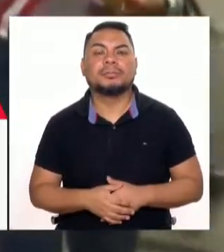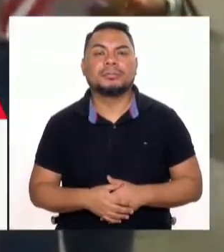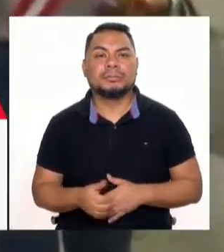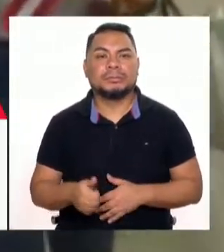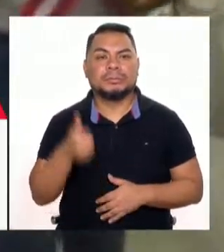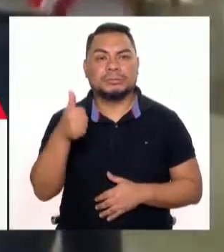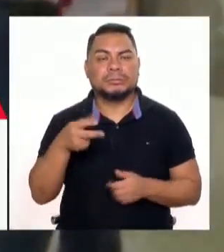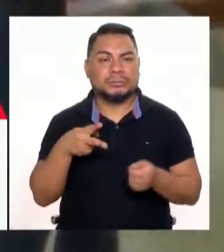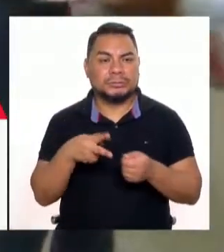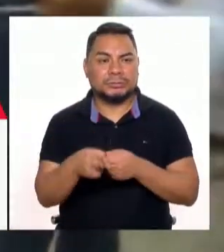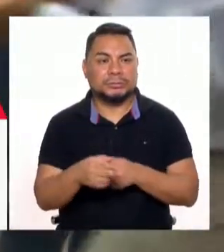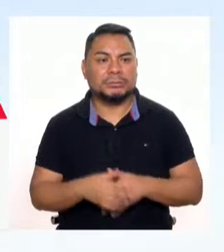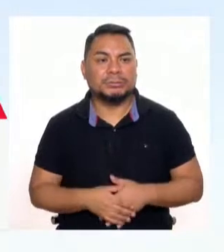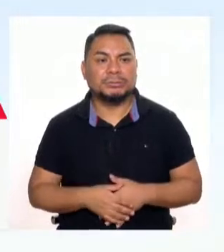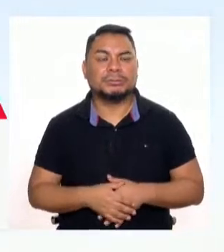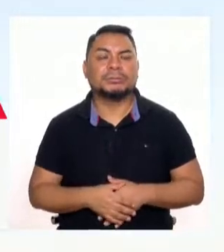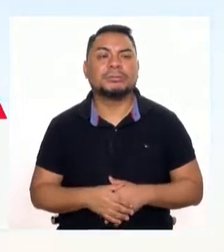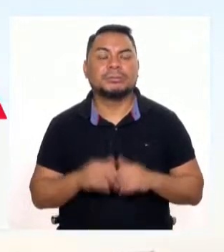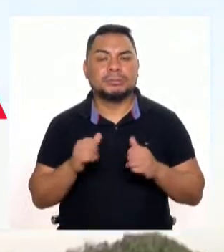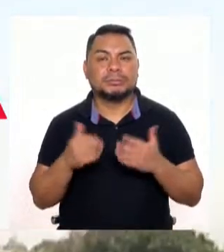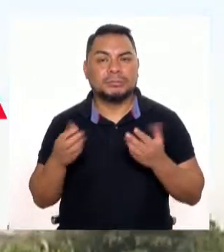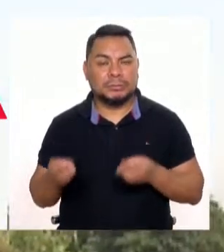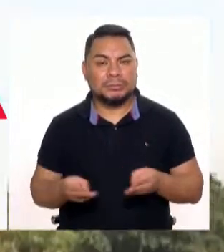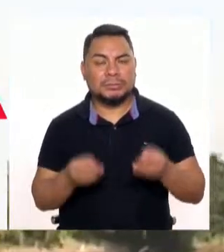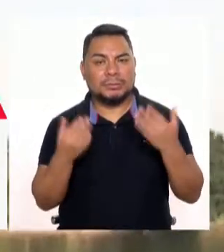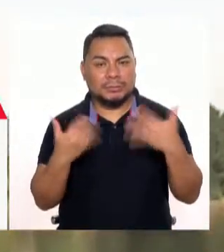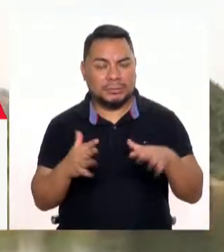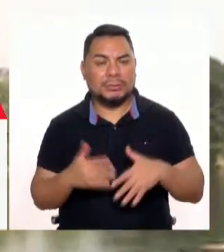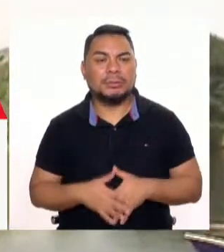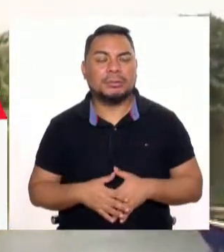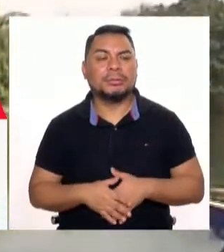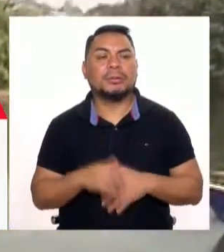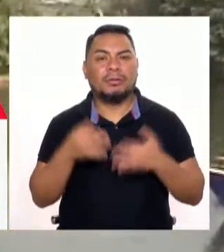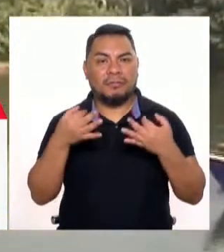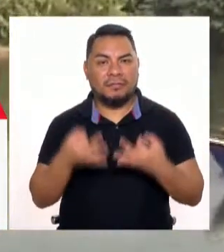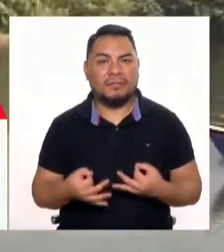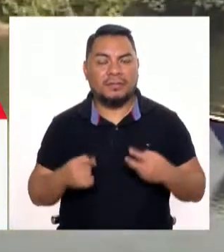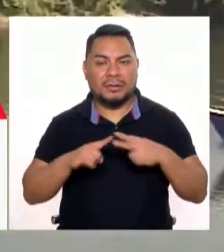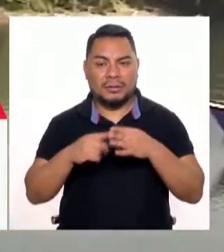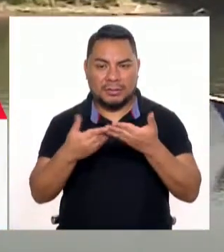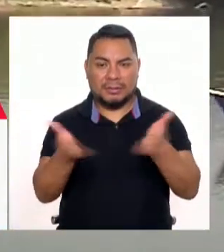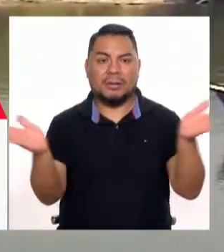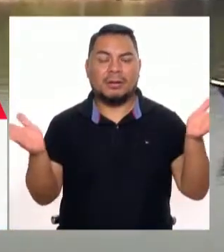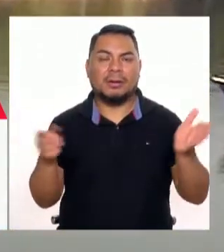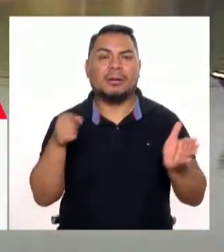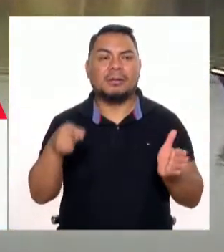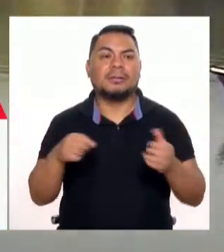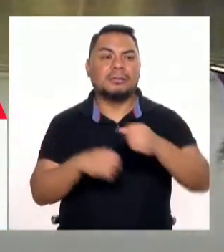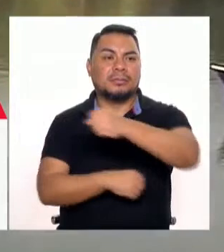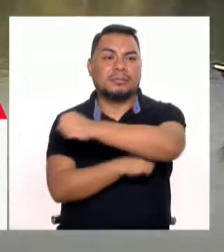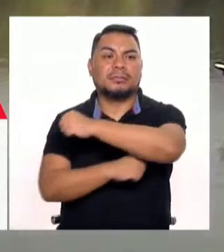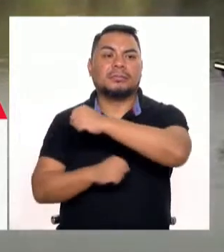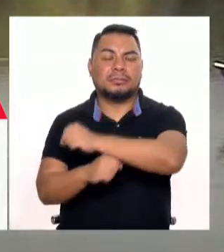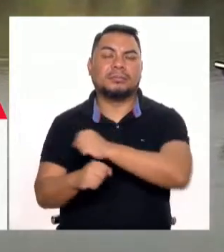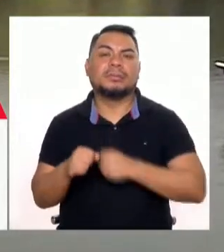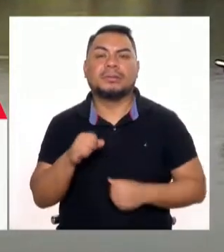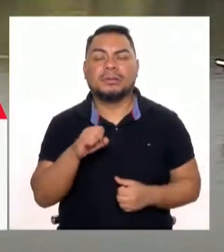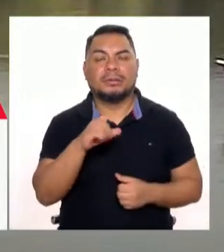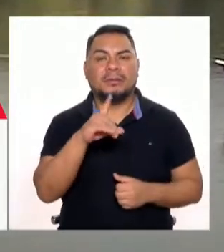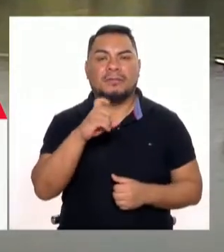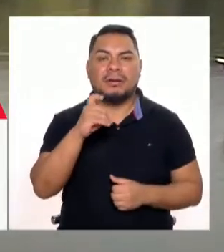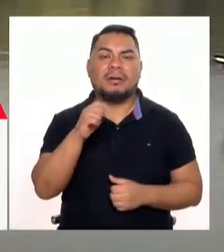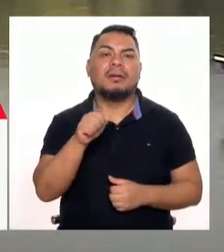autoridades cortan la cinta y de esta manera queda oficialmente inaugurado el puente Salvador